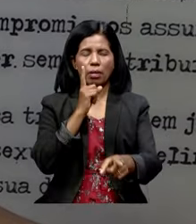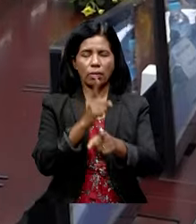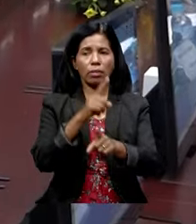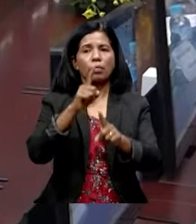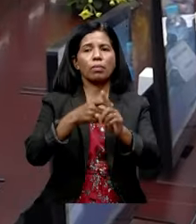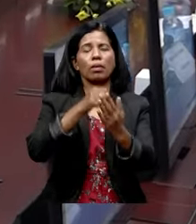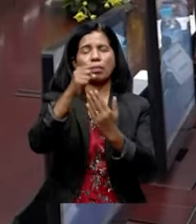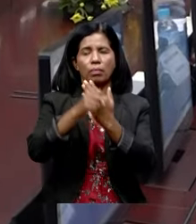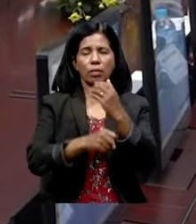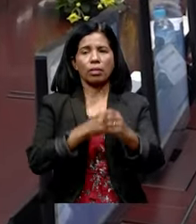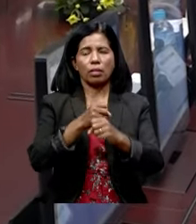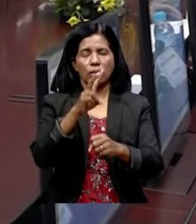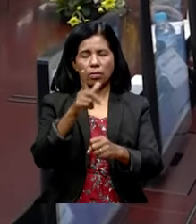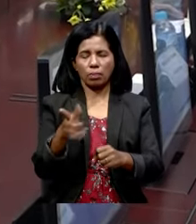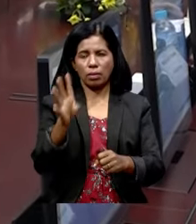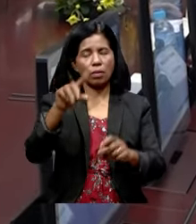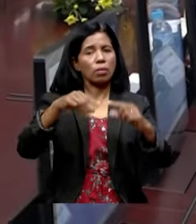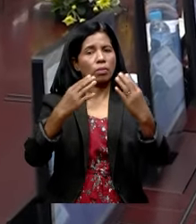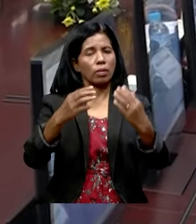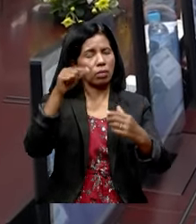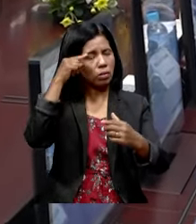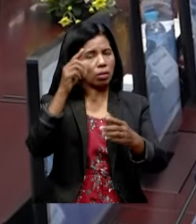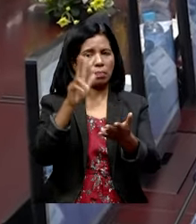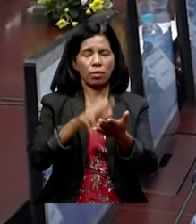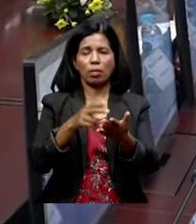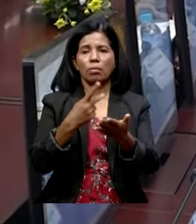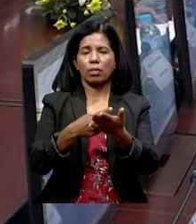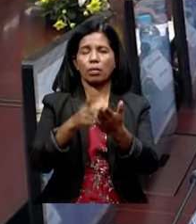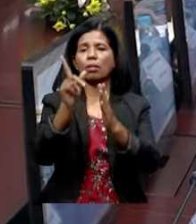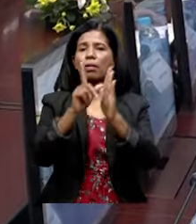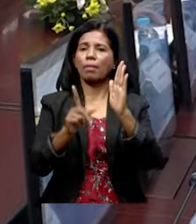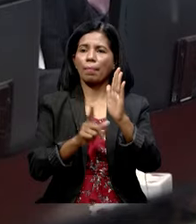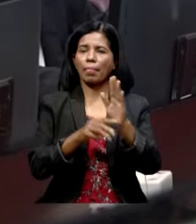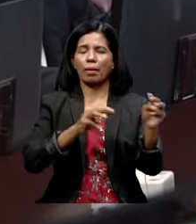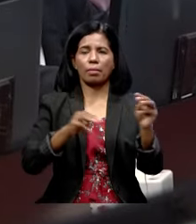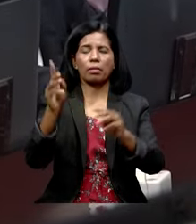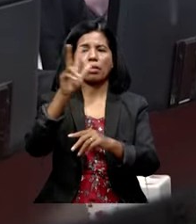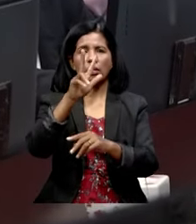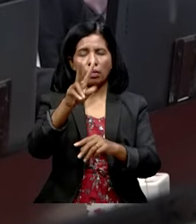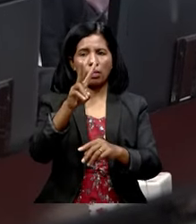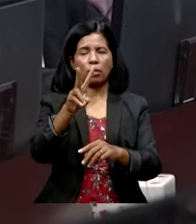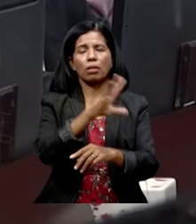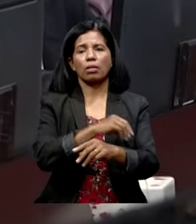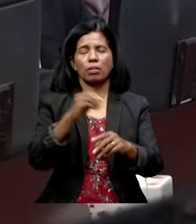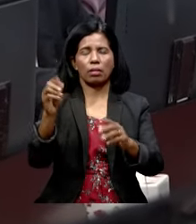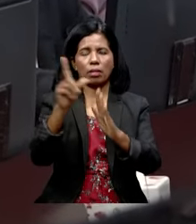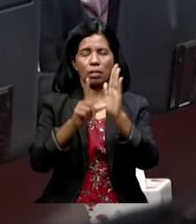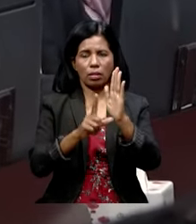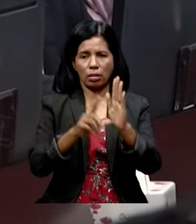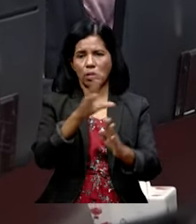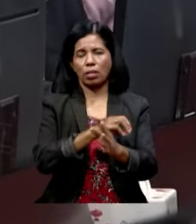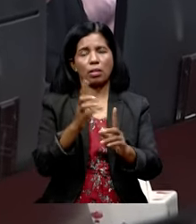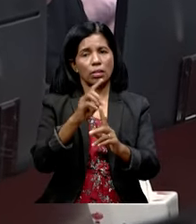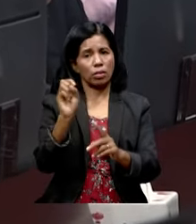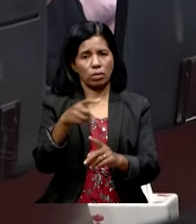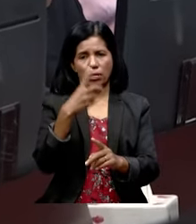riuroron resinghat guvern lihusi konselu ministro aprovo ona projetu proposta lei baltera saung datoluk lei numero tolu bara riuroanen lorong salun